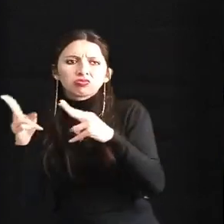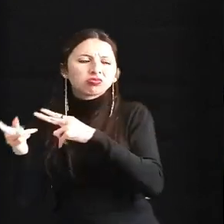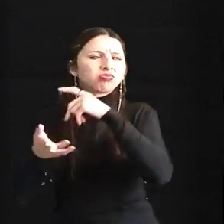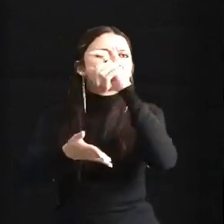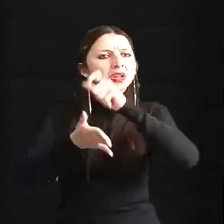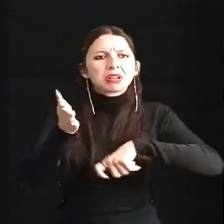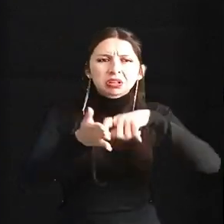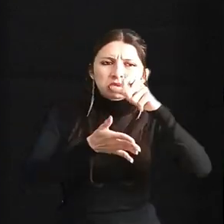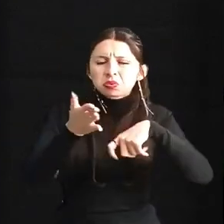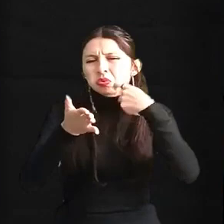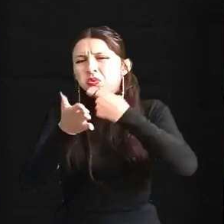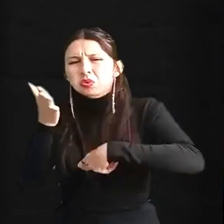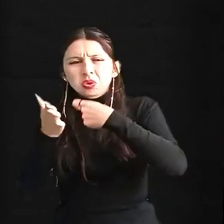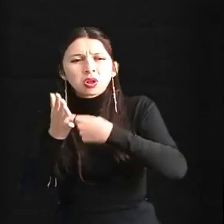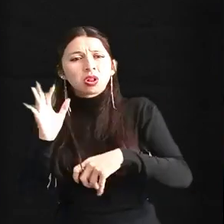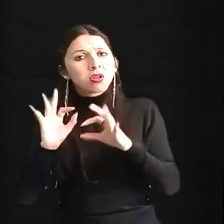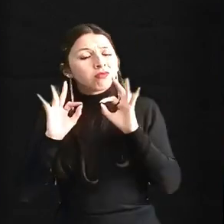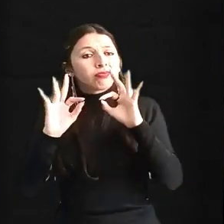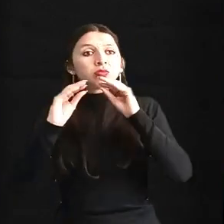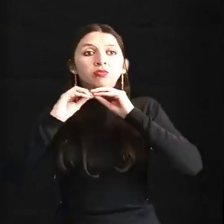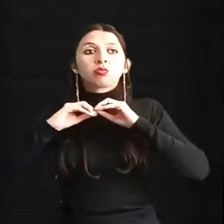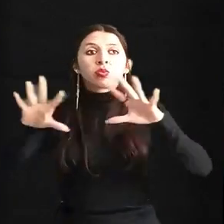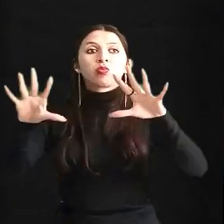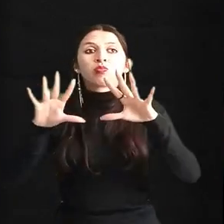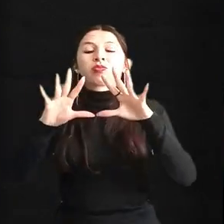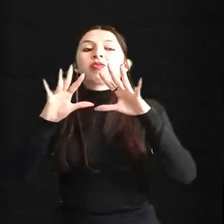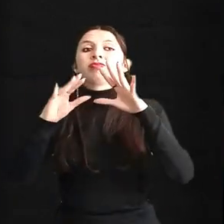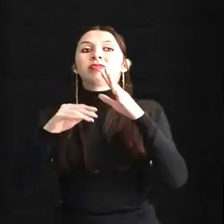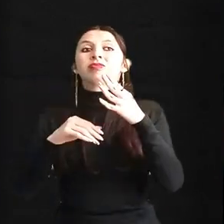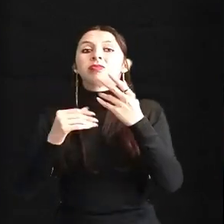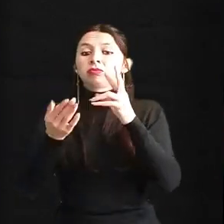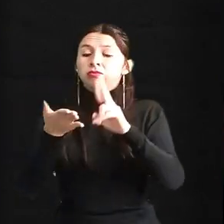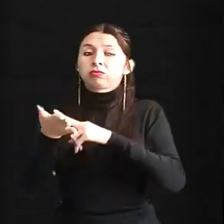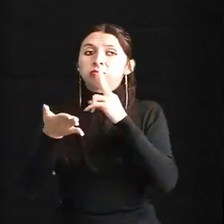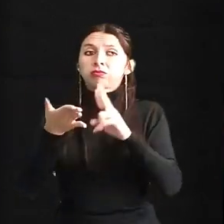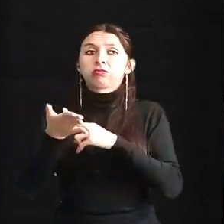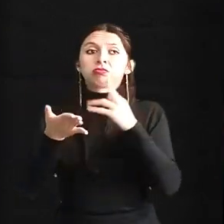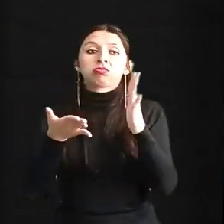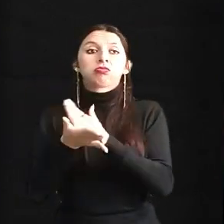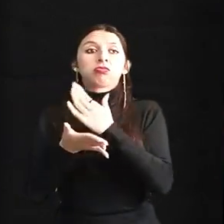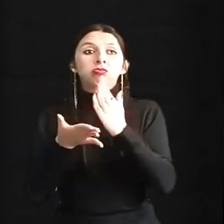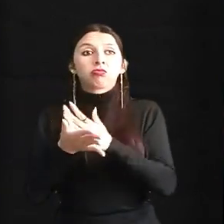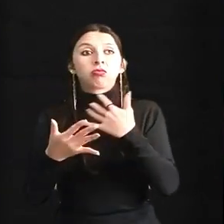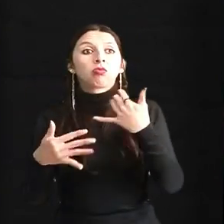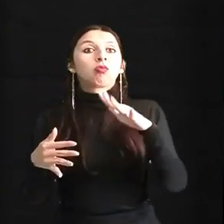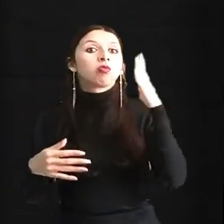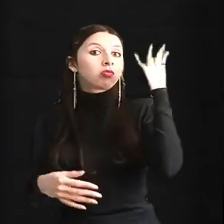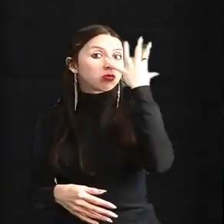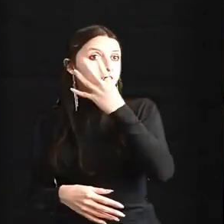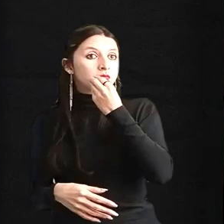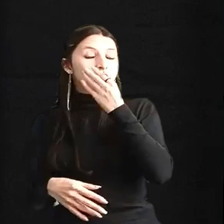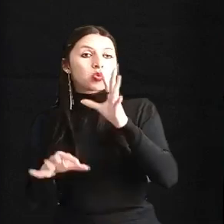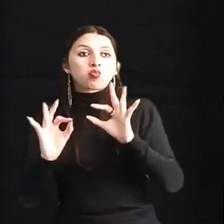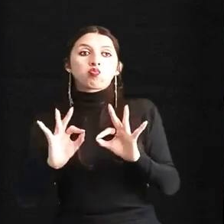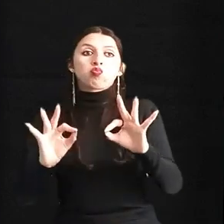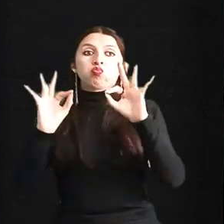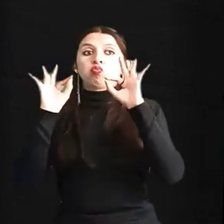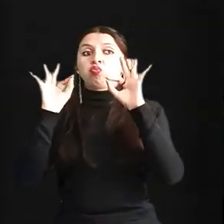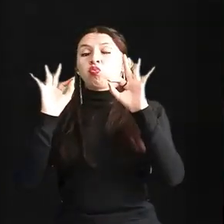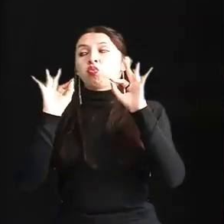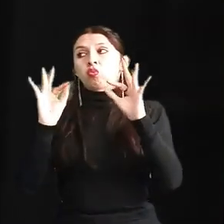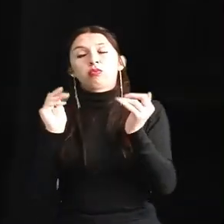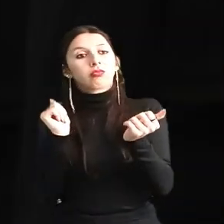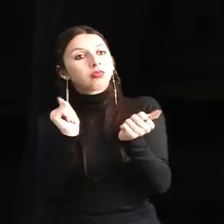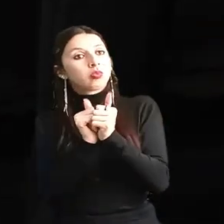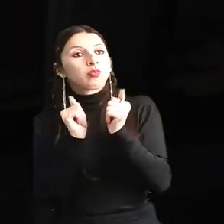diagramación de tener el artículo listo para que cuando lo publiquemos sea agradable tanto para los lectores como para